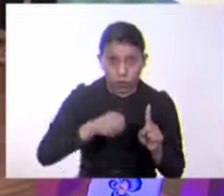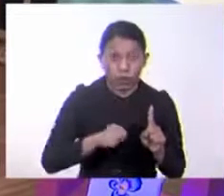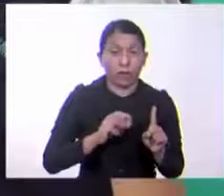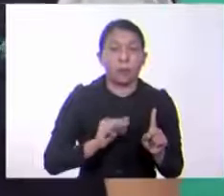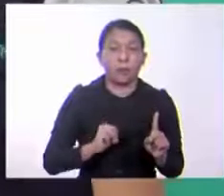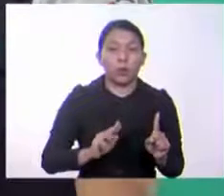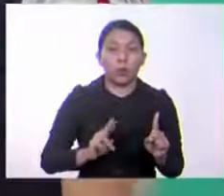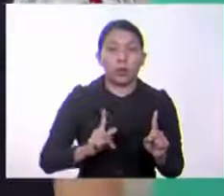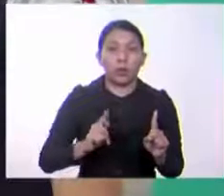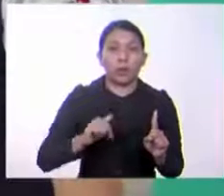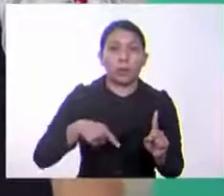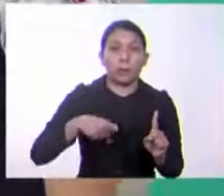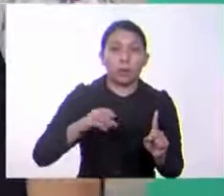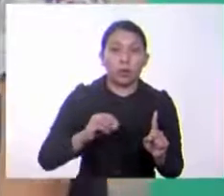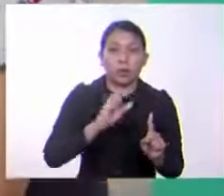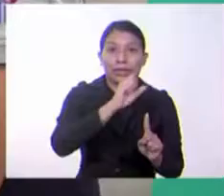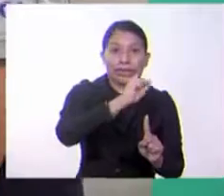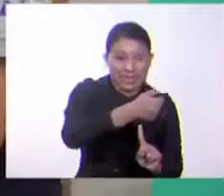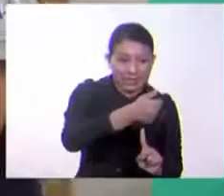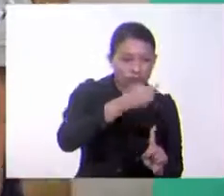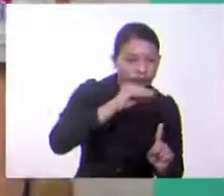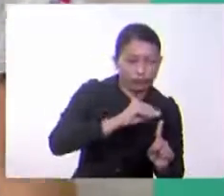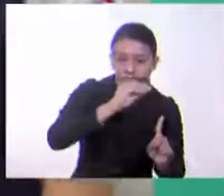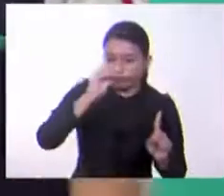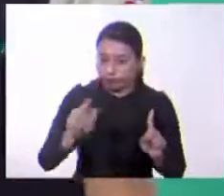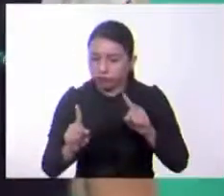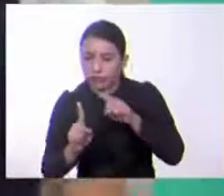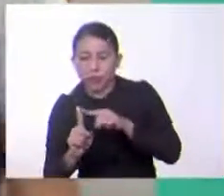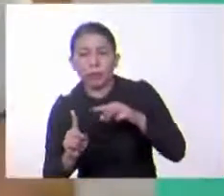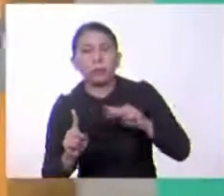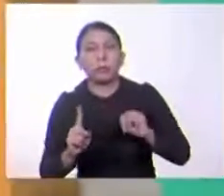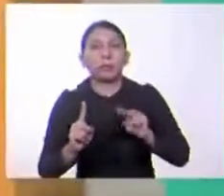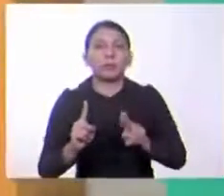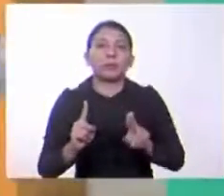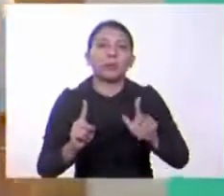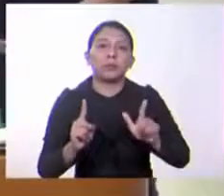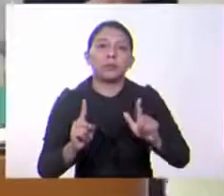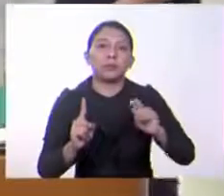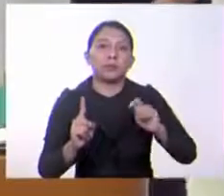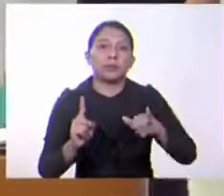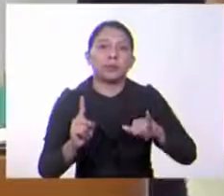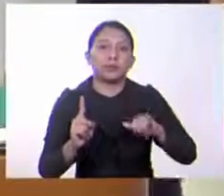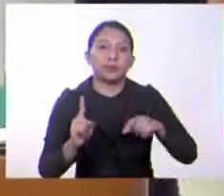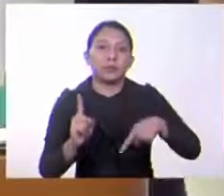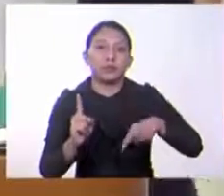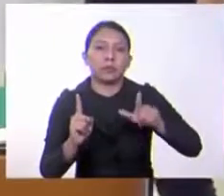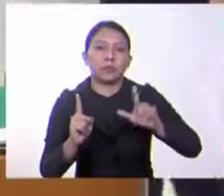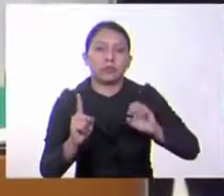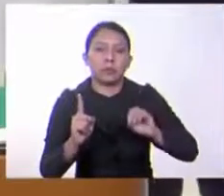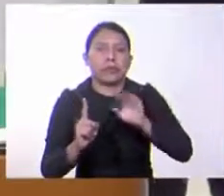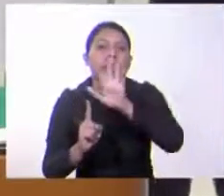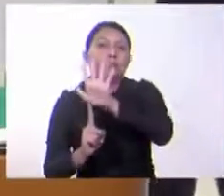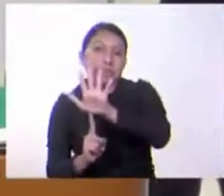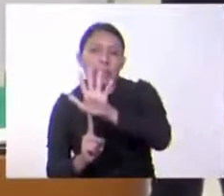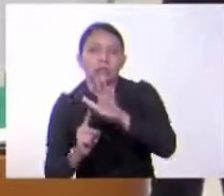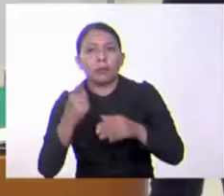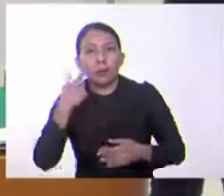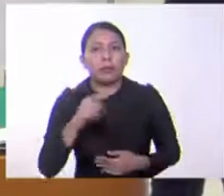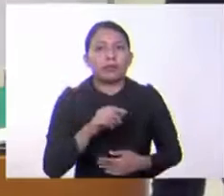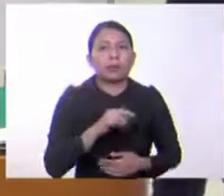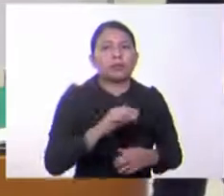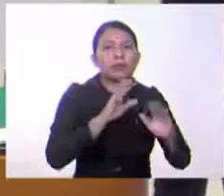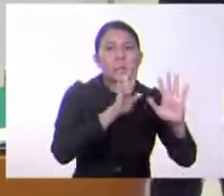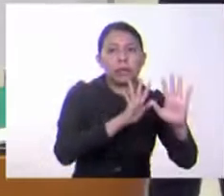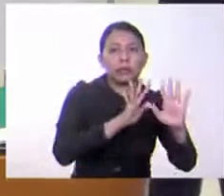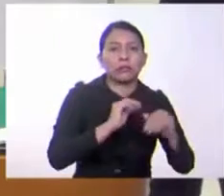es múltiplo de 5. Podemos verlos aquí. Está 10, 20, 30. Y entre